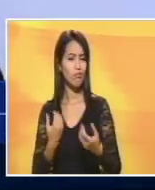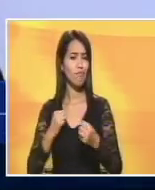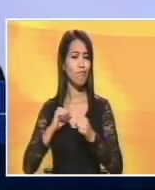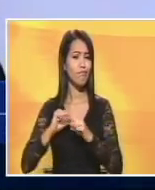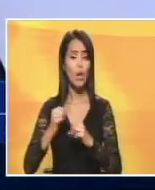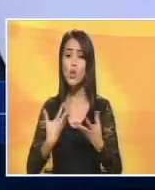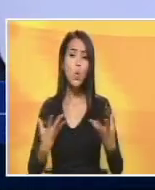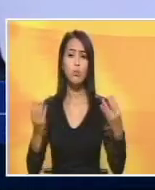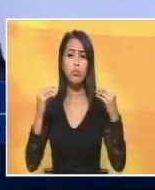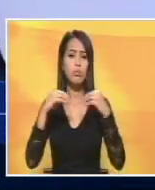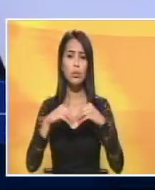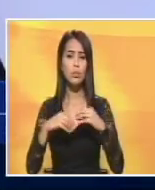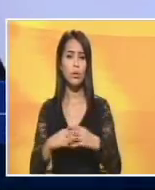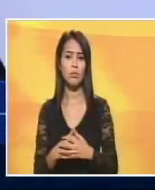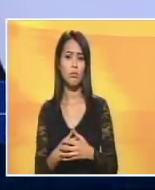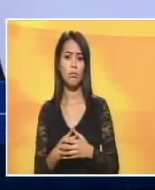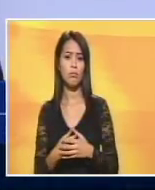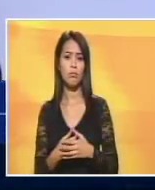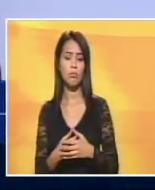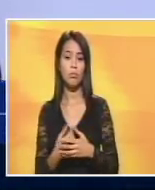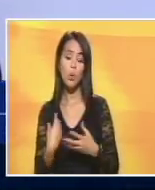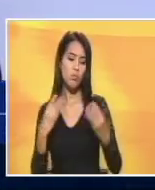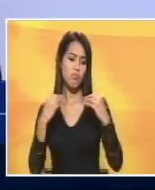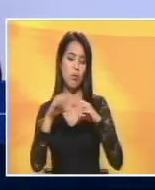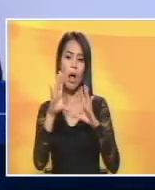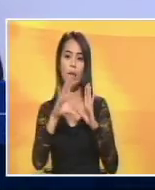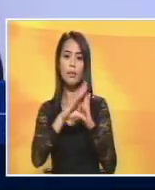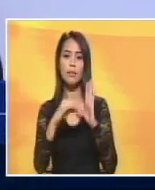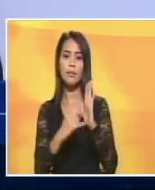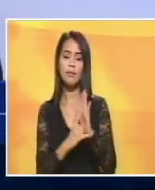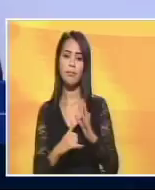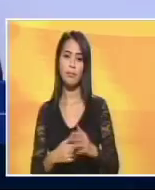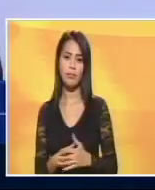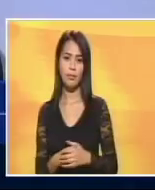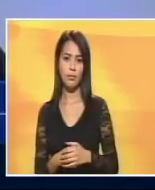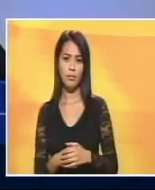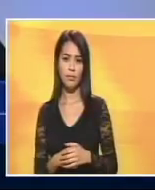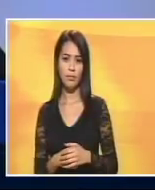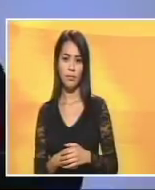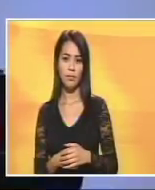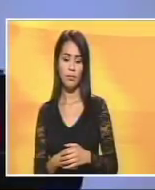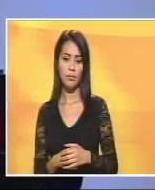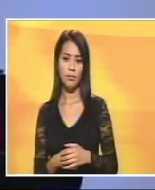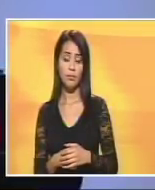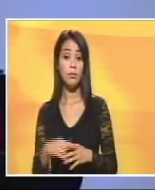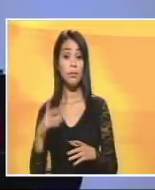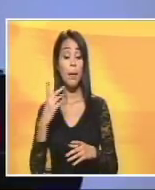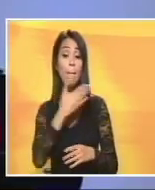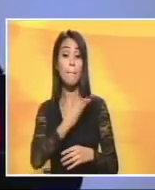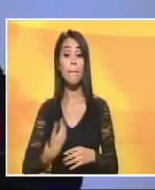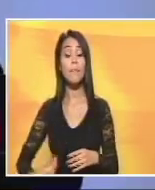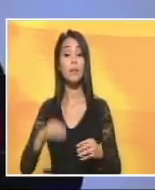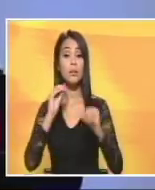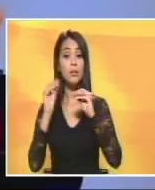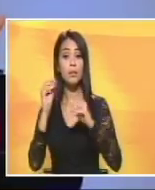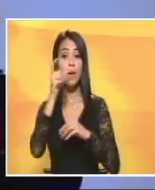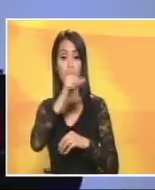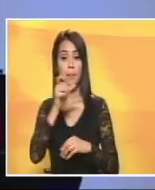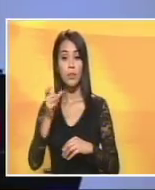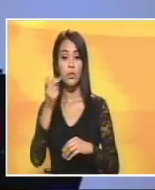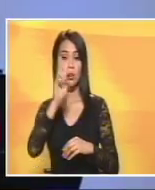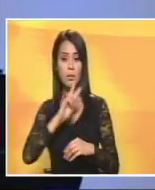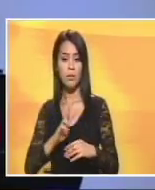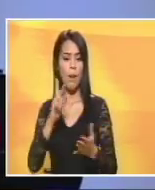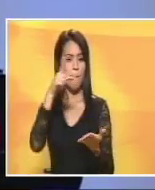oponiendo. No vamos a reconocer esa Asamblea Constituyente. Santos hizo un llamado a los venezolanos a